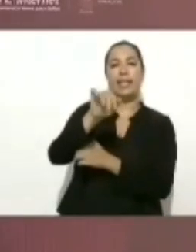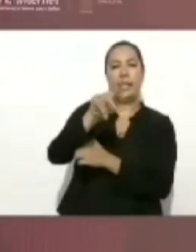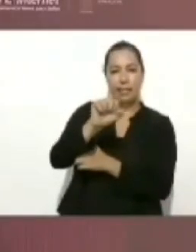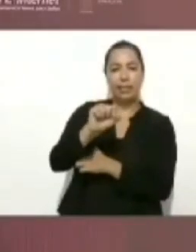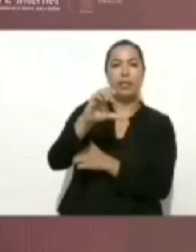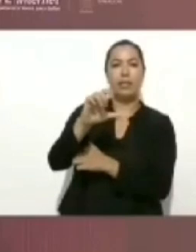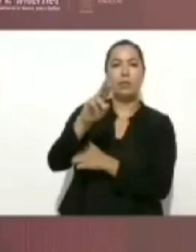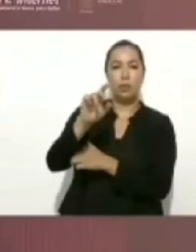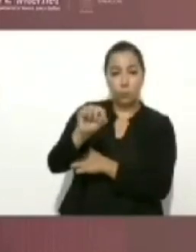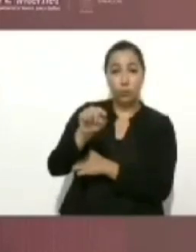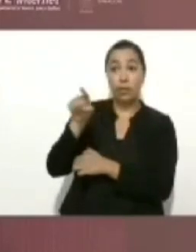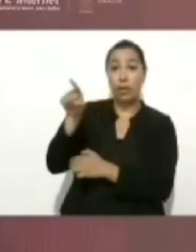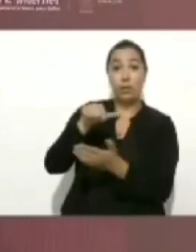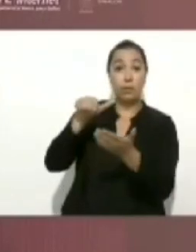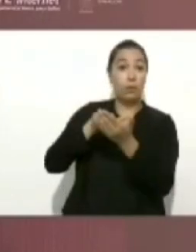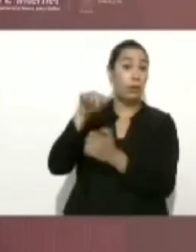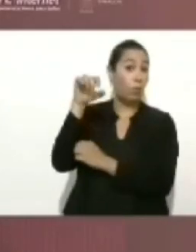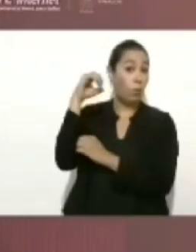en Oaxaca.